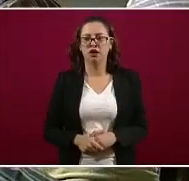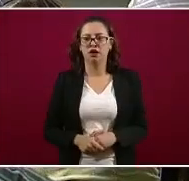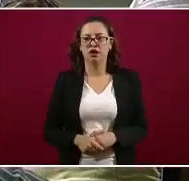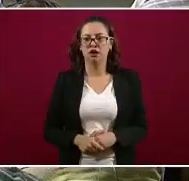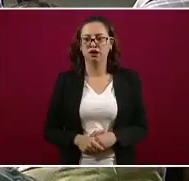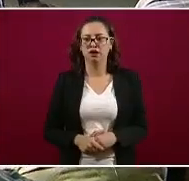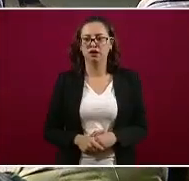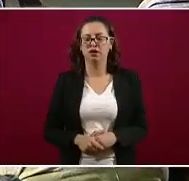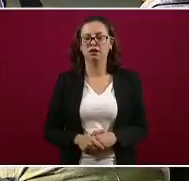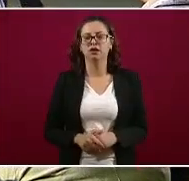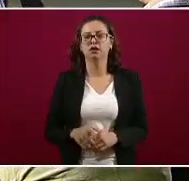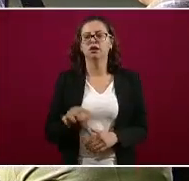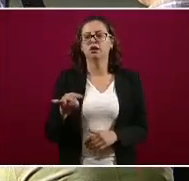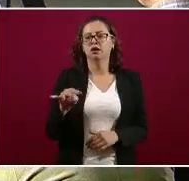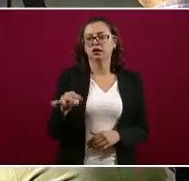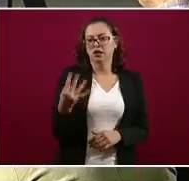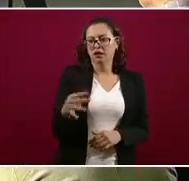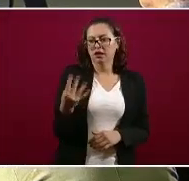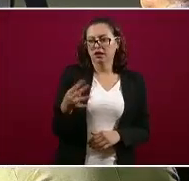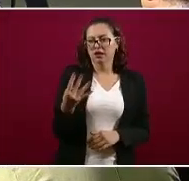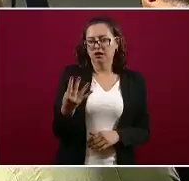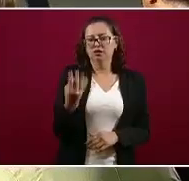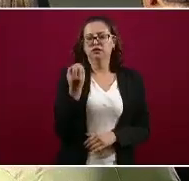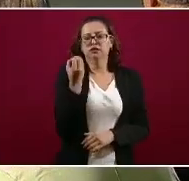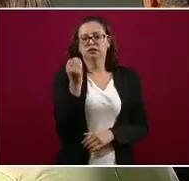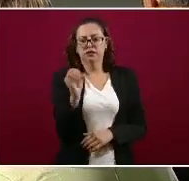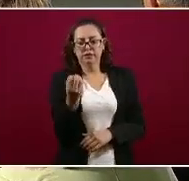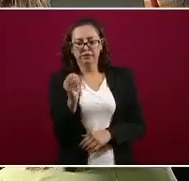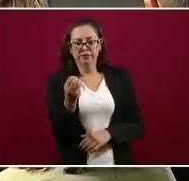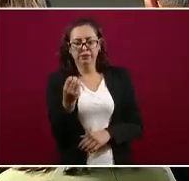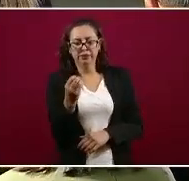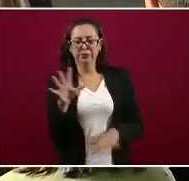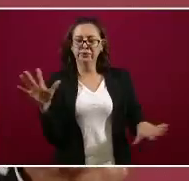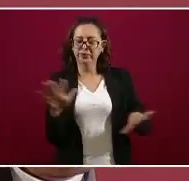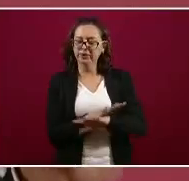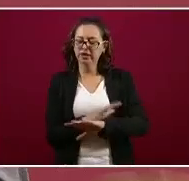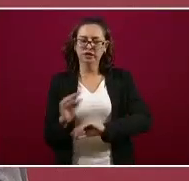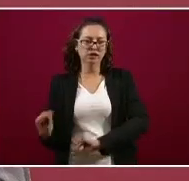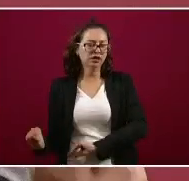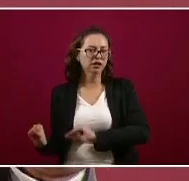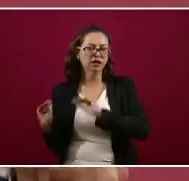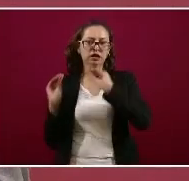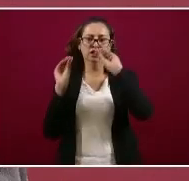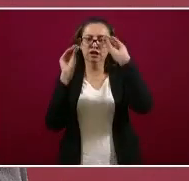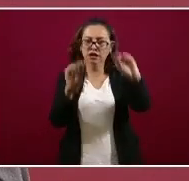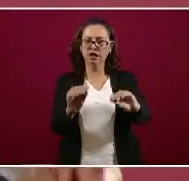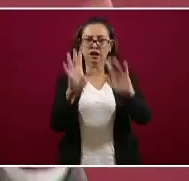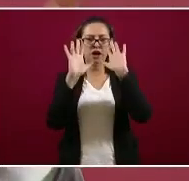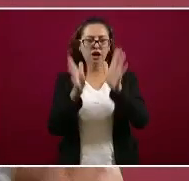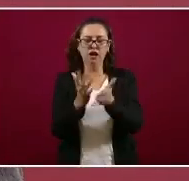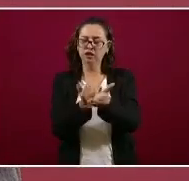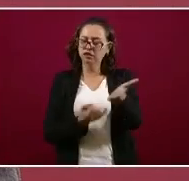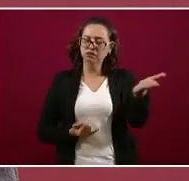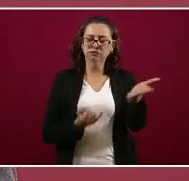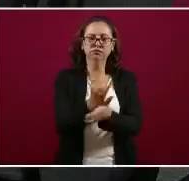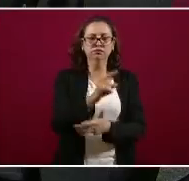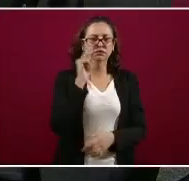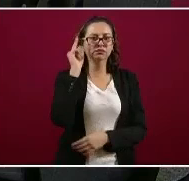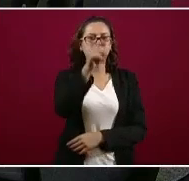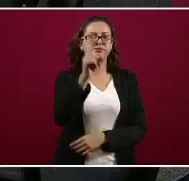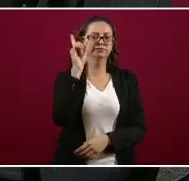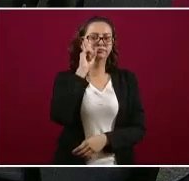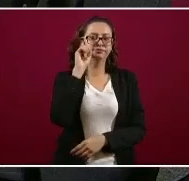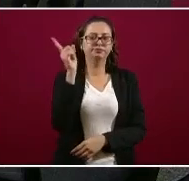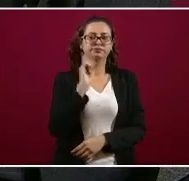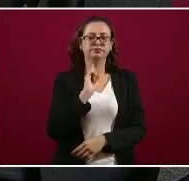el 14 de octubre se traslada seg al mes en definitiva a zacatecas